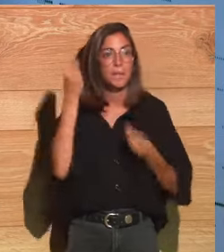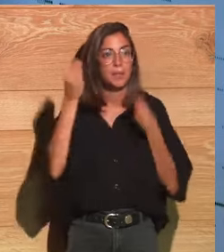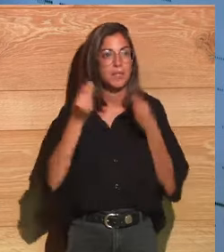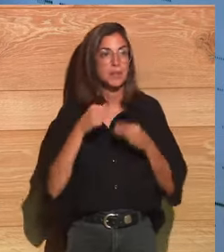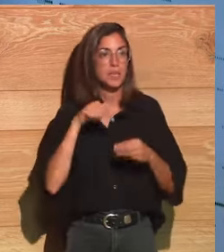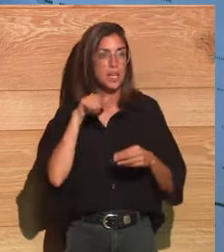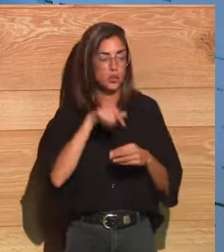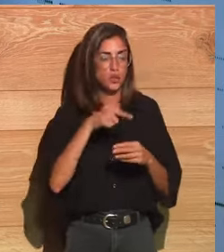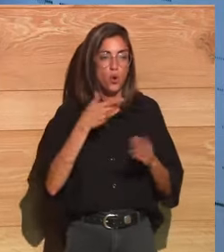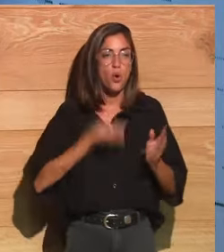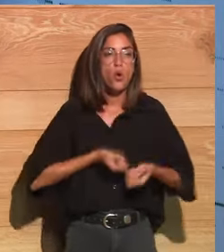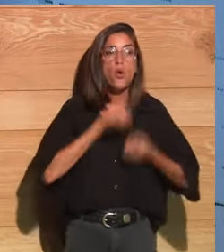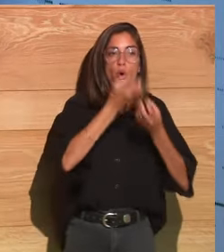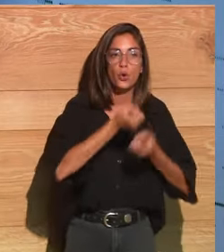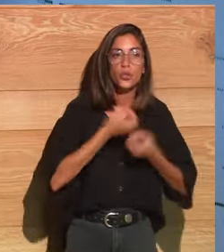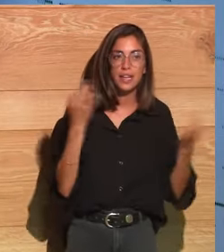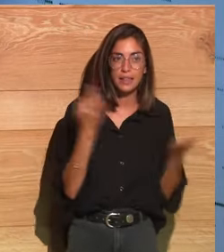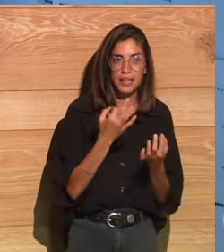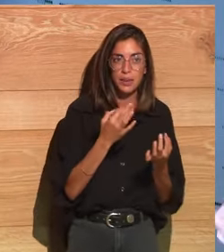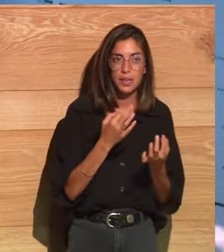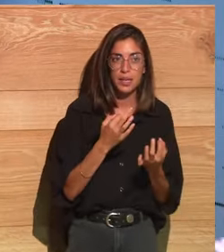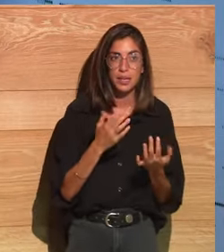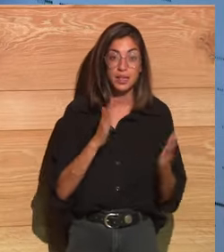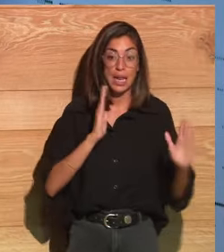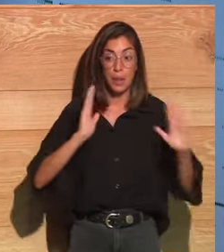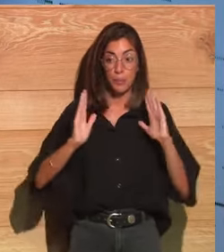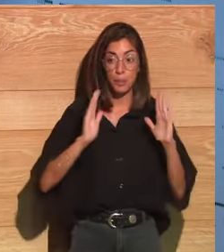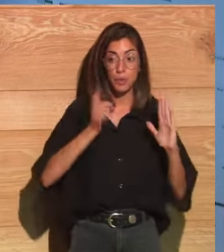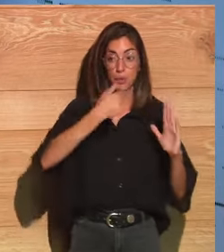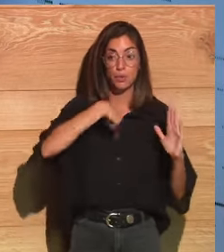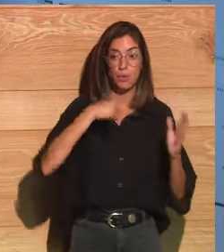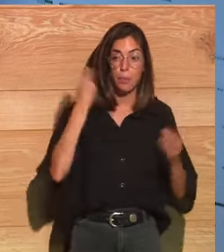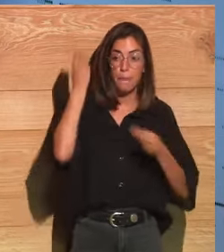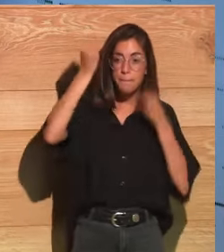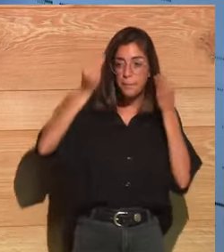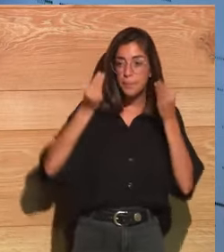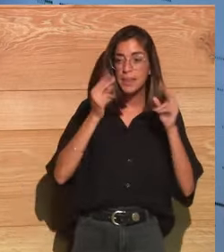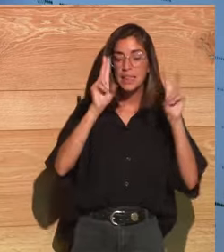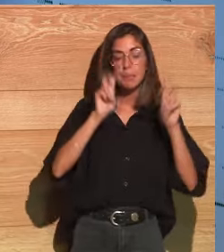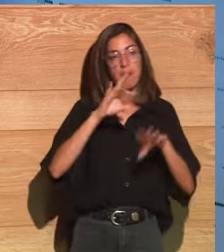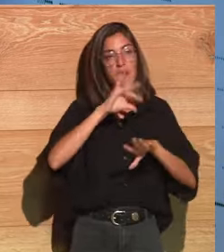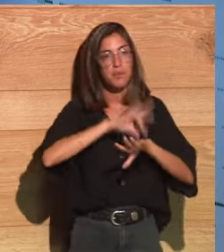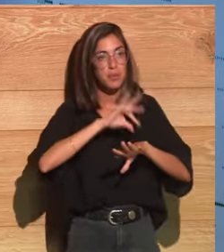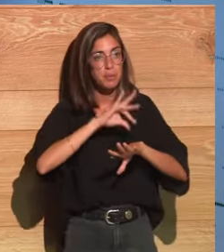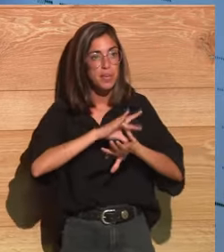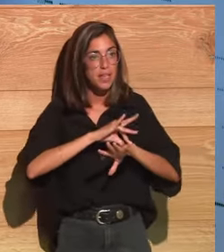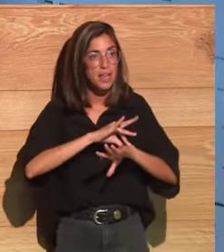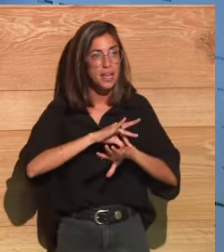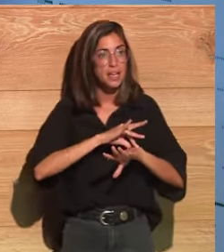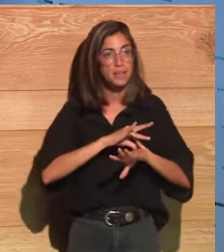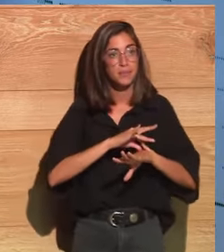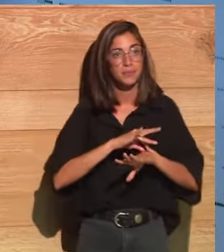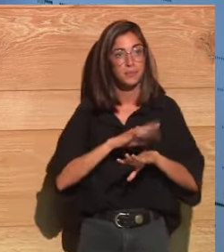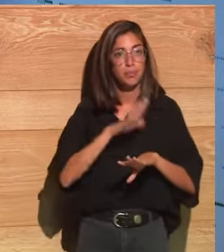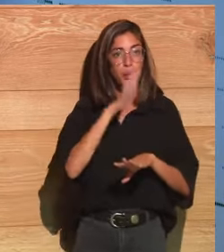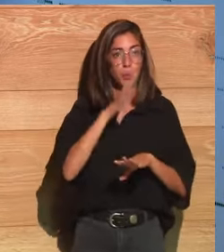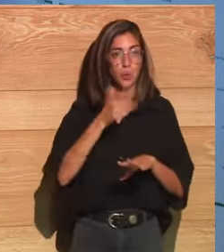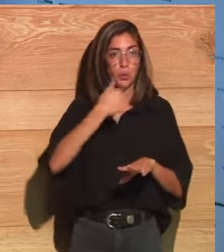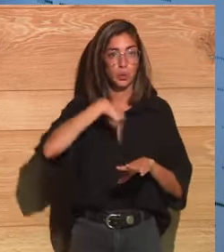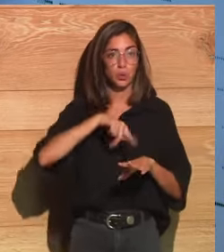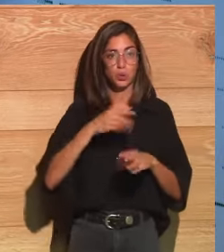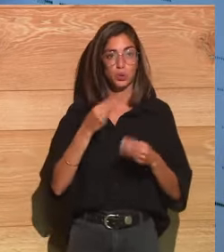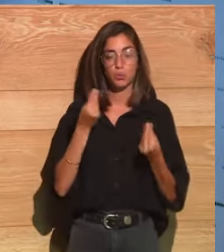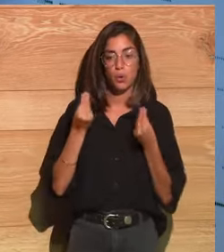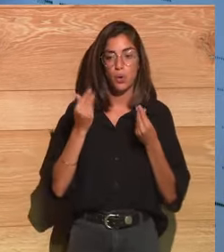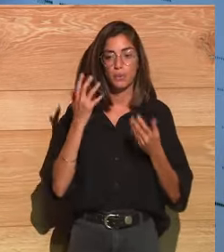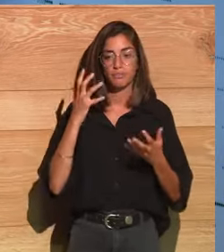de contarlo, especialmente en el momento en el que todos hemos hecho muchas reflexiones sobre la enfermedad, ¿no? Nos teníamos como una